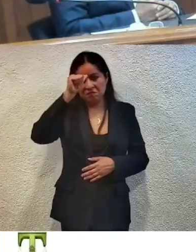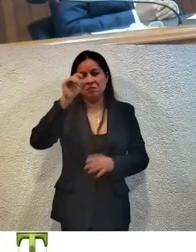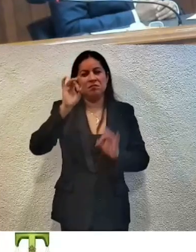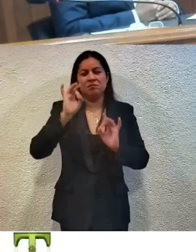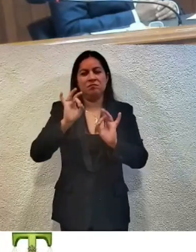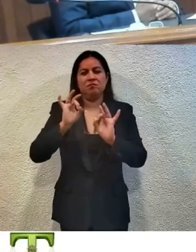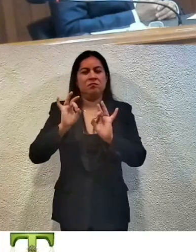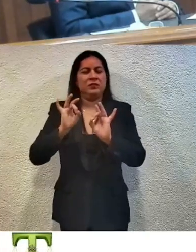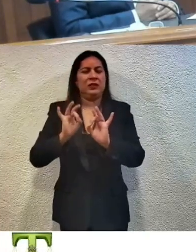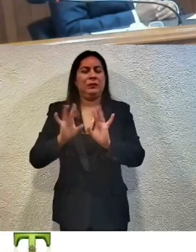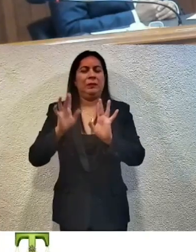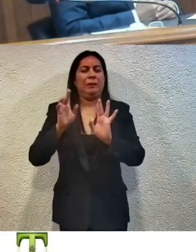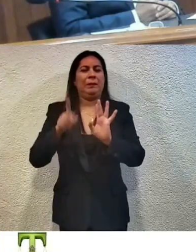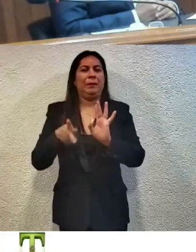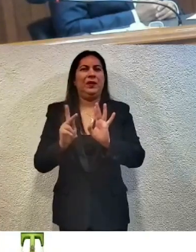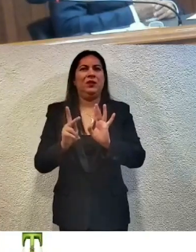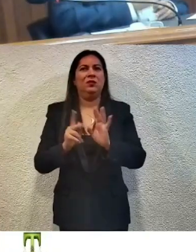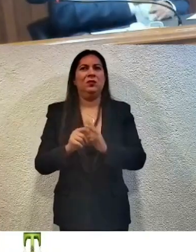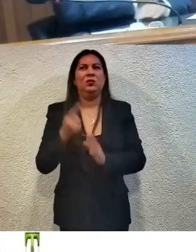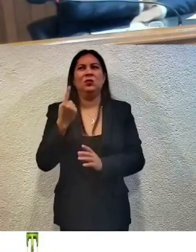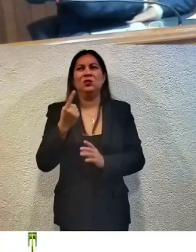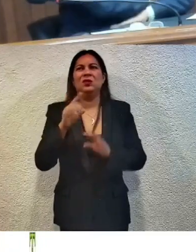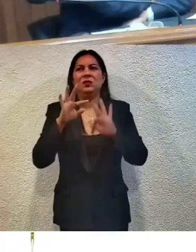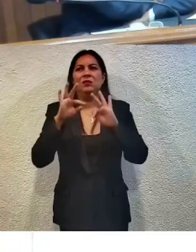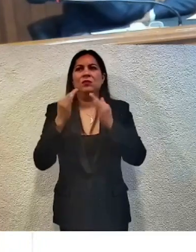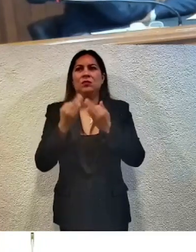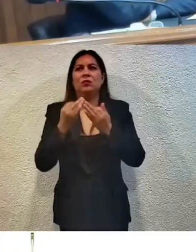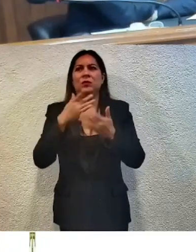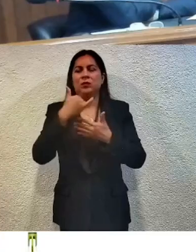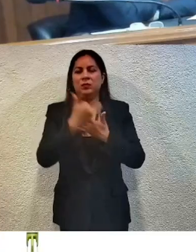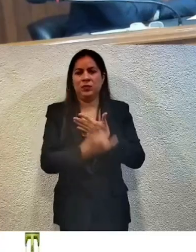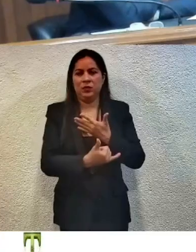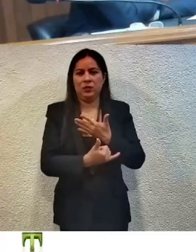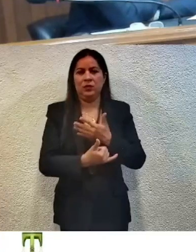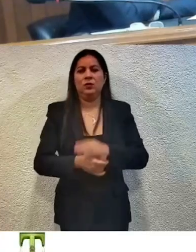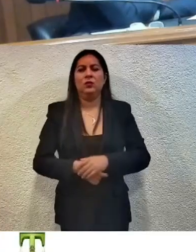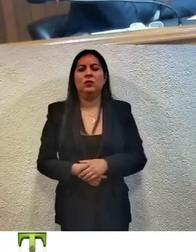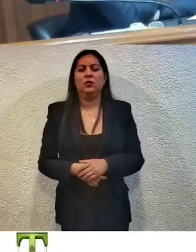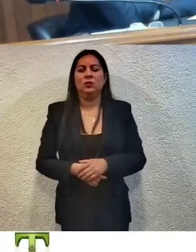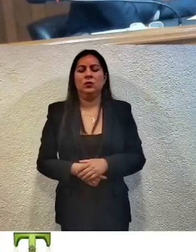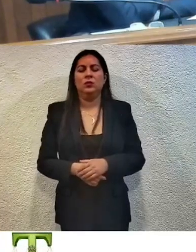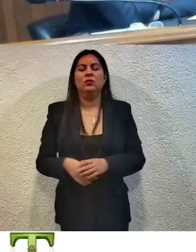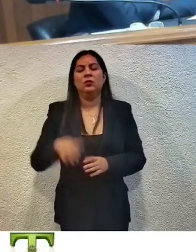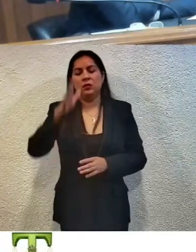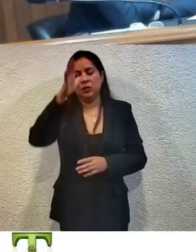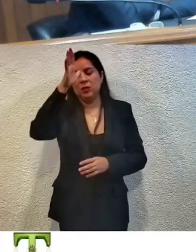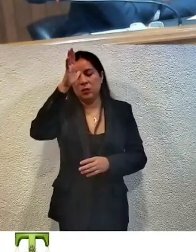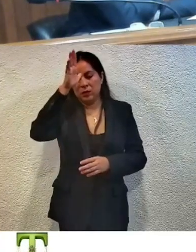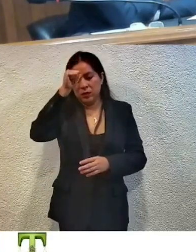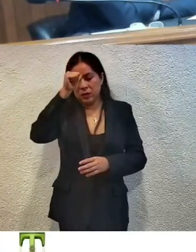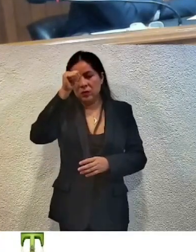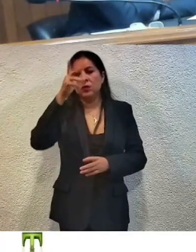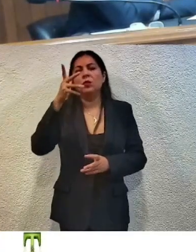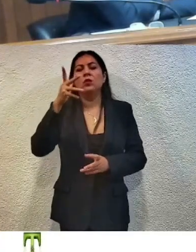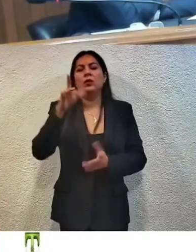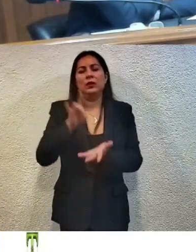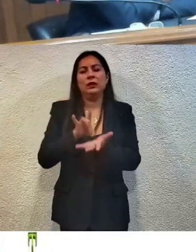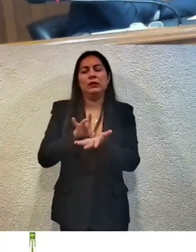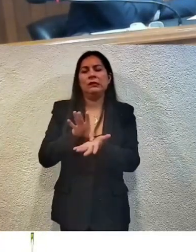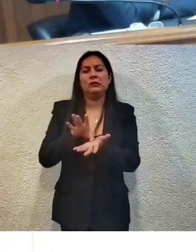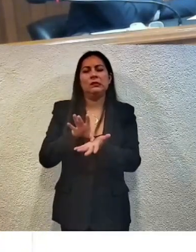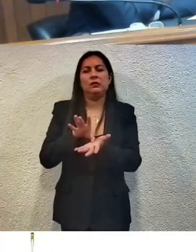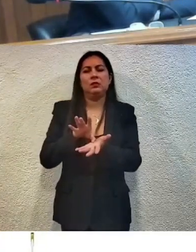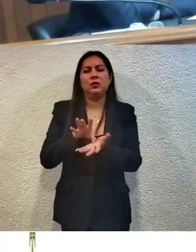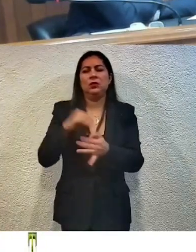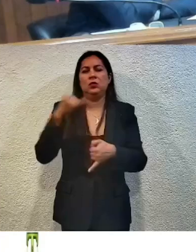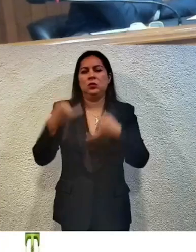en un argumento, con el proyecto. Estoy de acuerdo con el desechamiento del